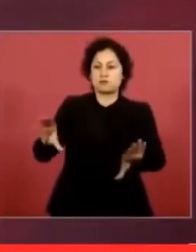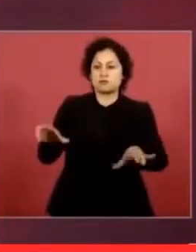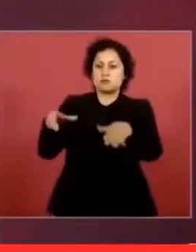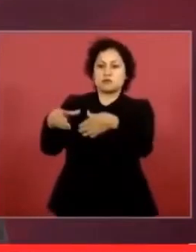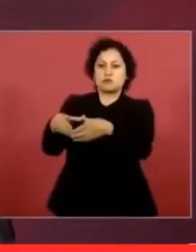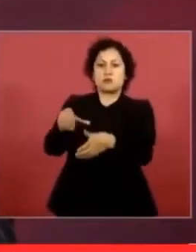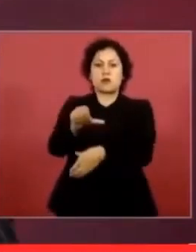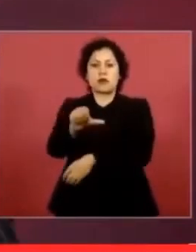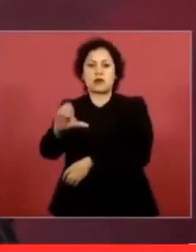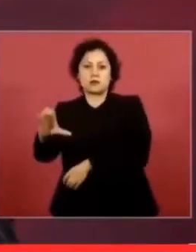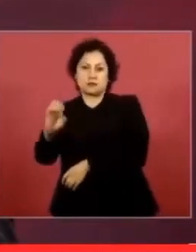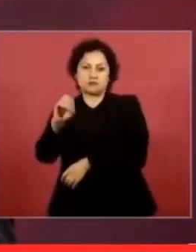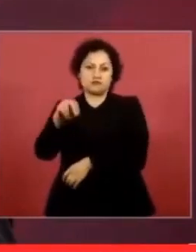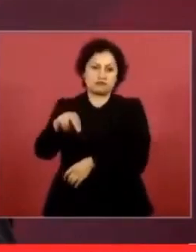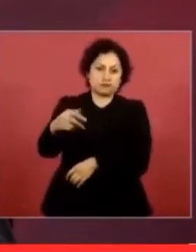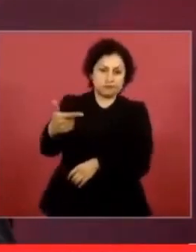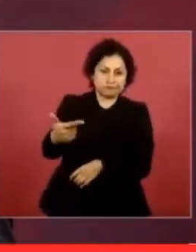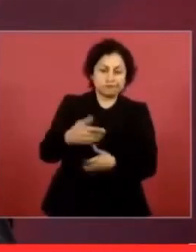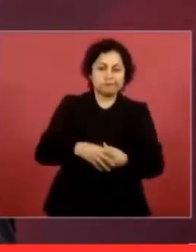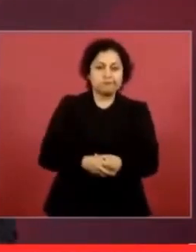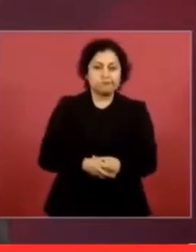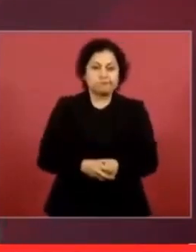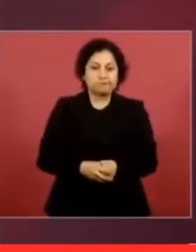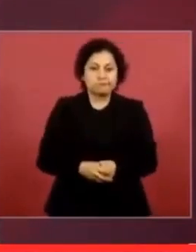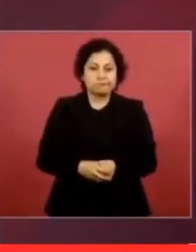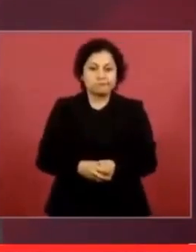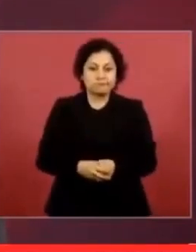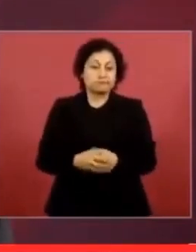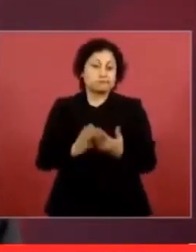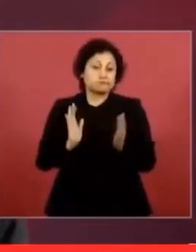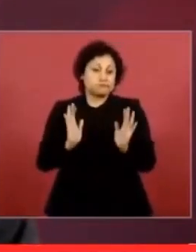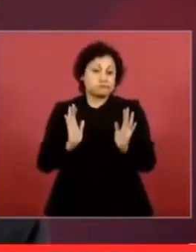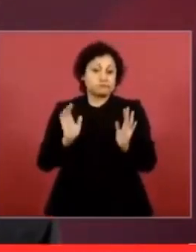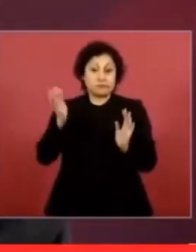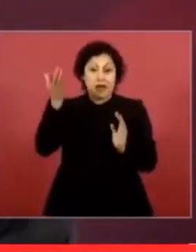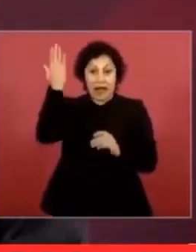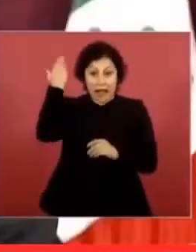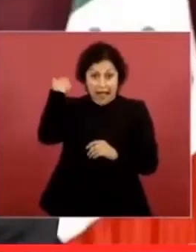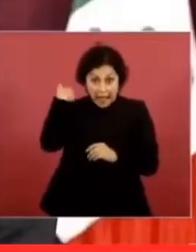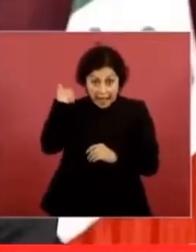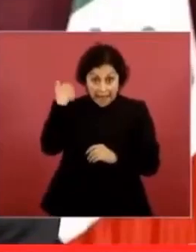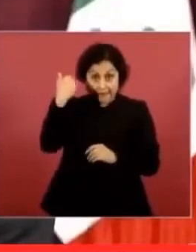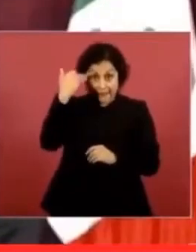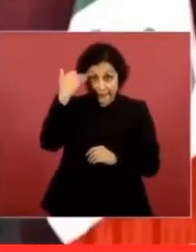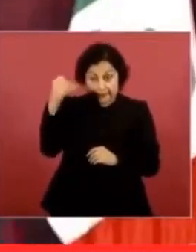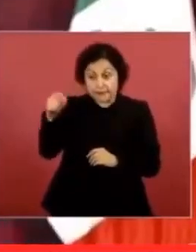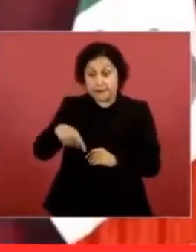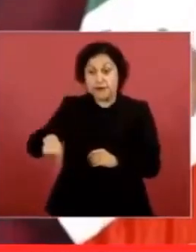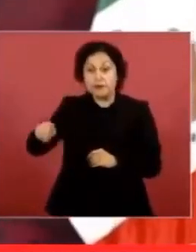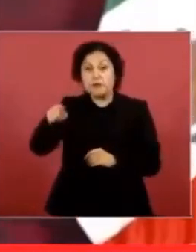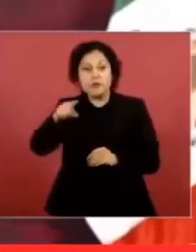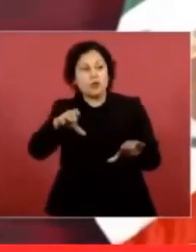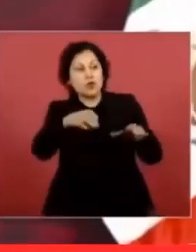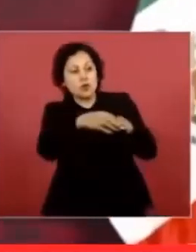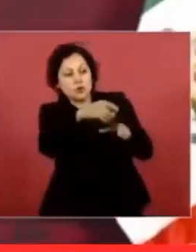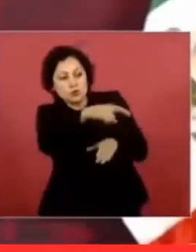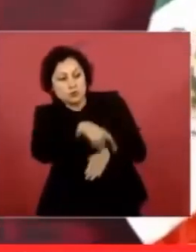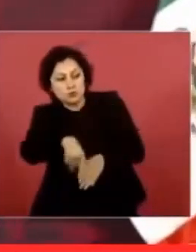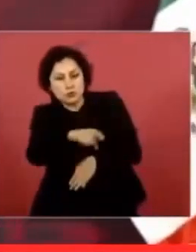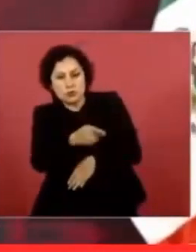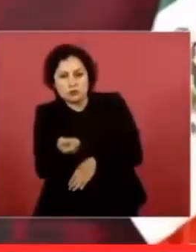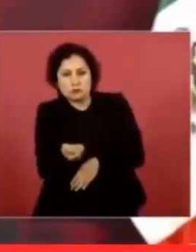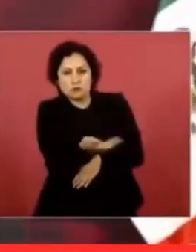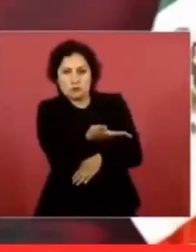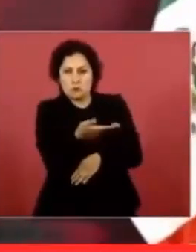lo que antes se conocía como pueblo, con la diferencia de que